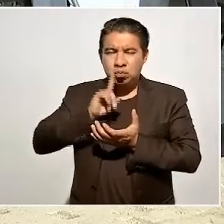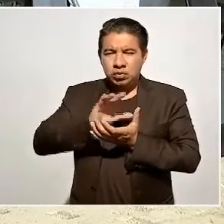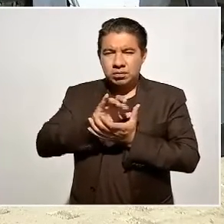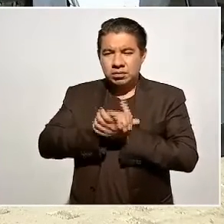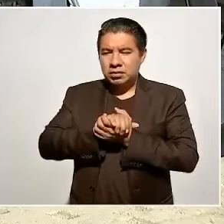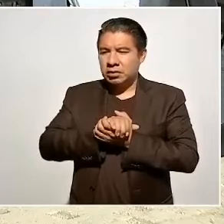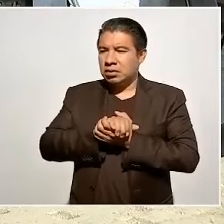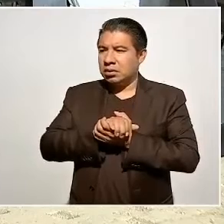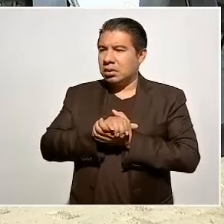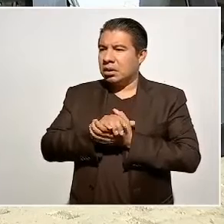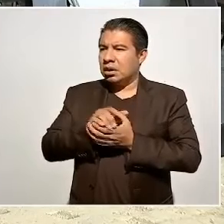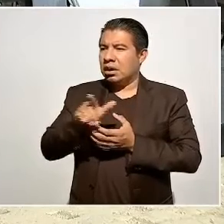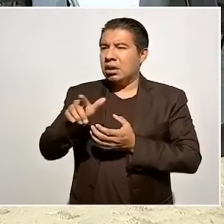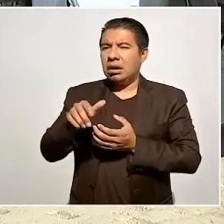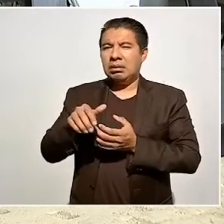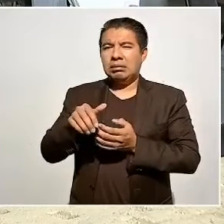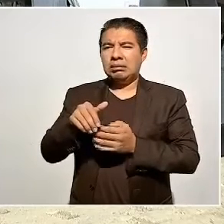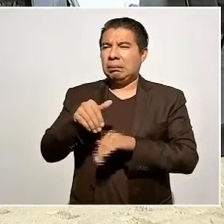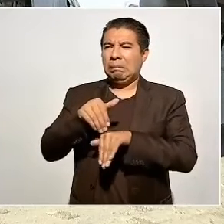le hacía caso